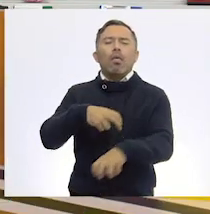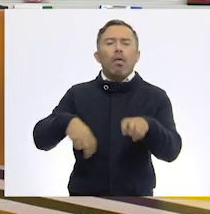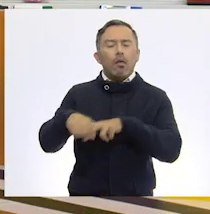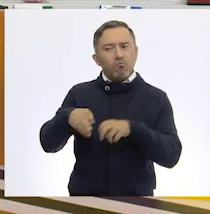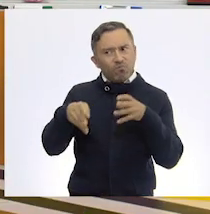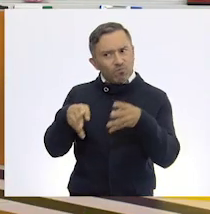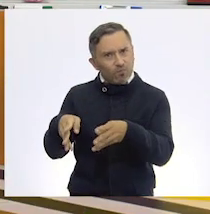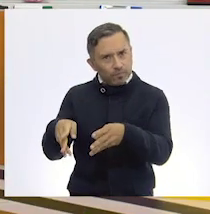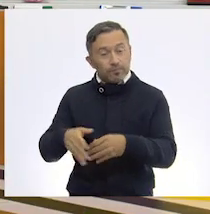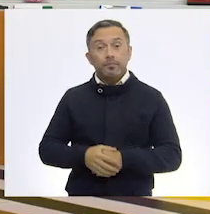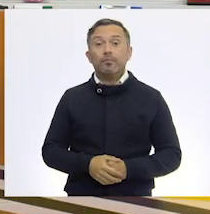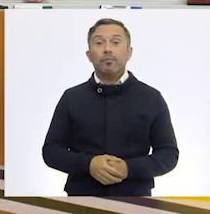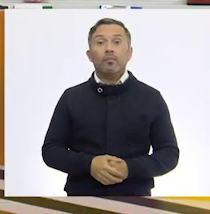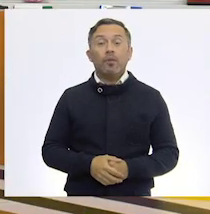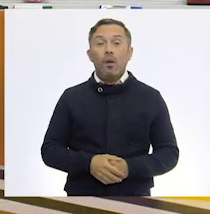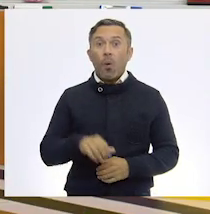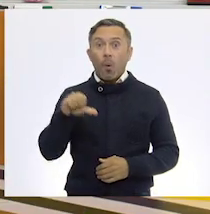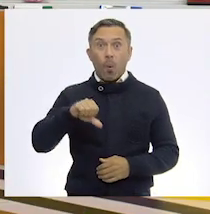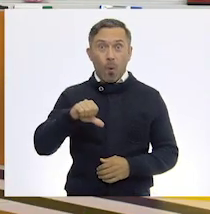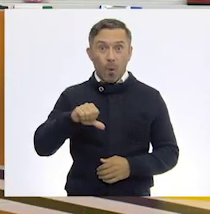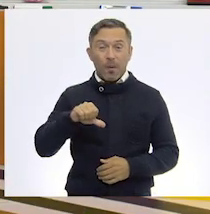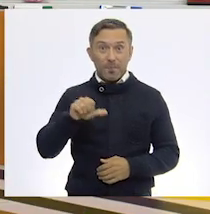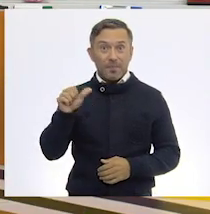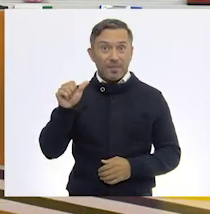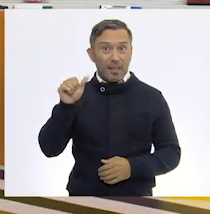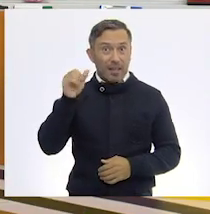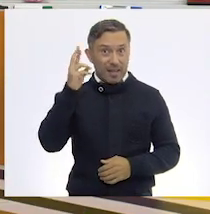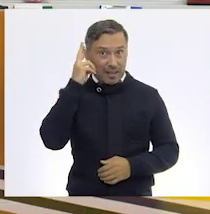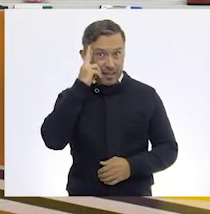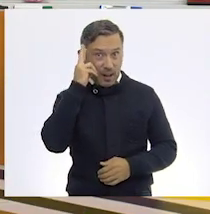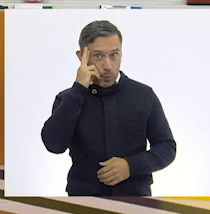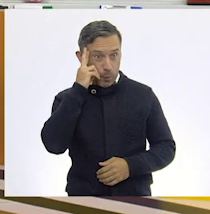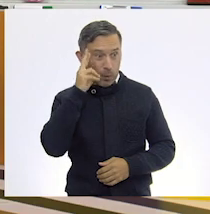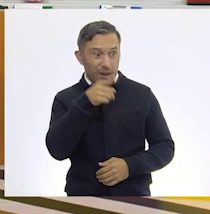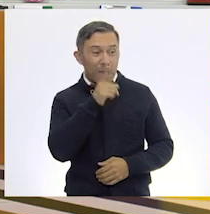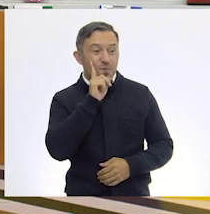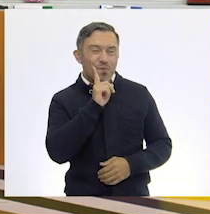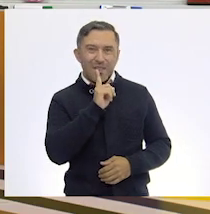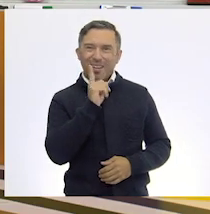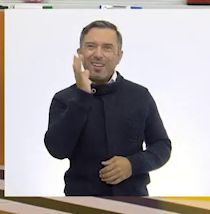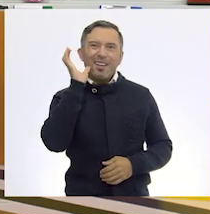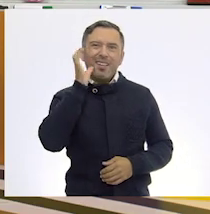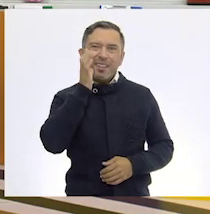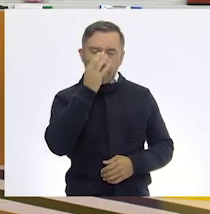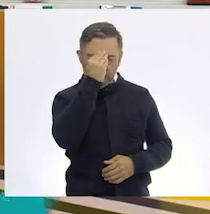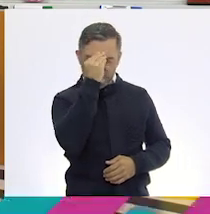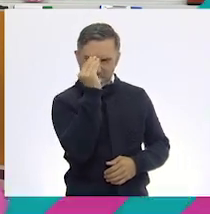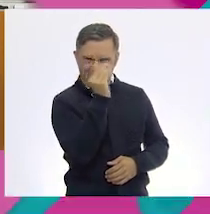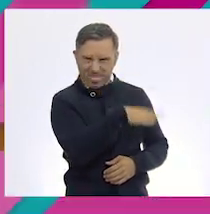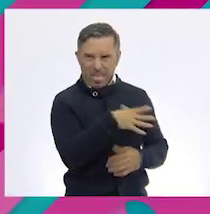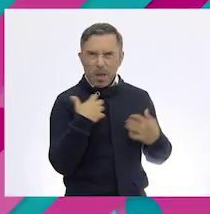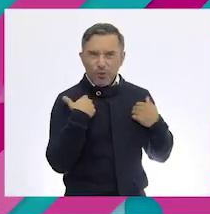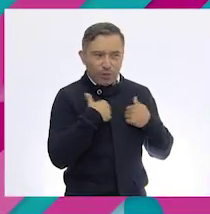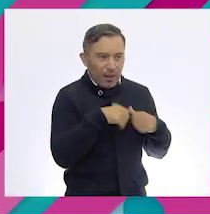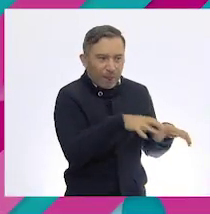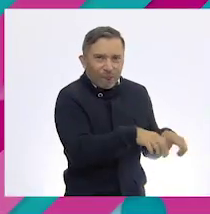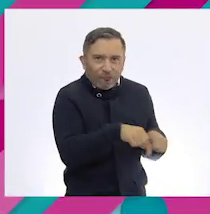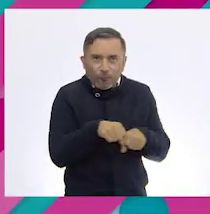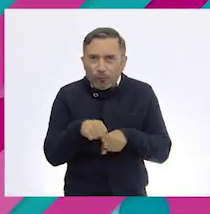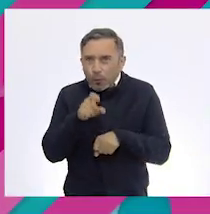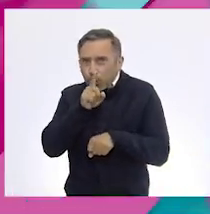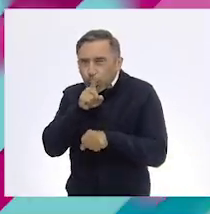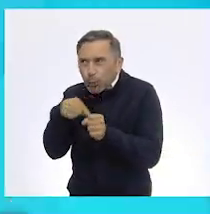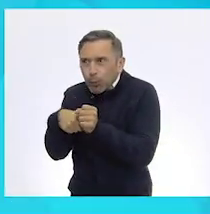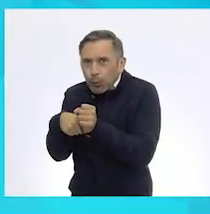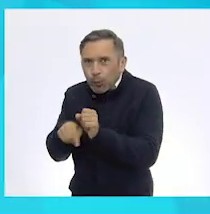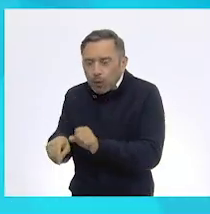El día de hoy, Raúl le escondió su mochila a Clarita y ella, aunque la buscó, no la encontró, por